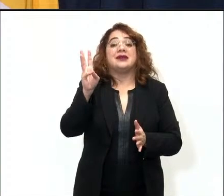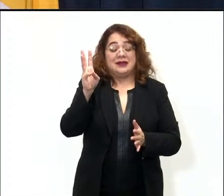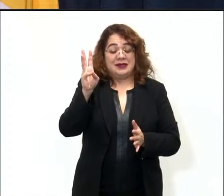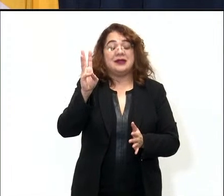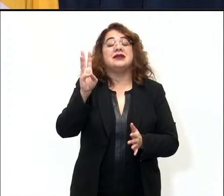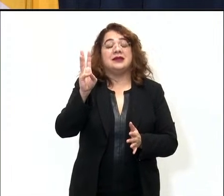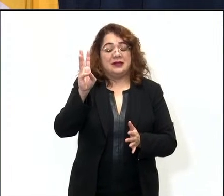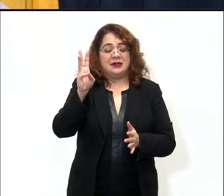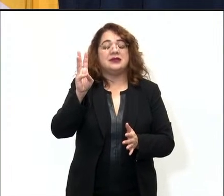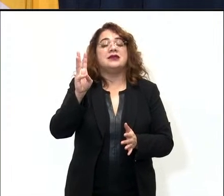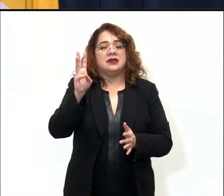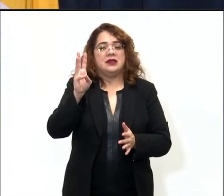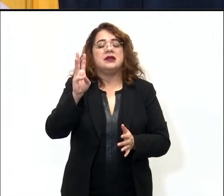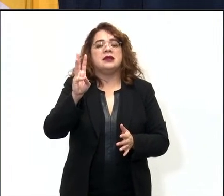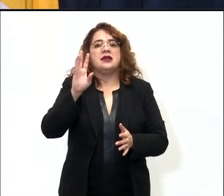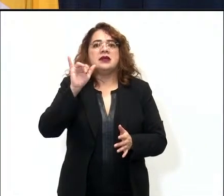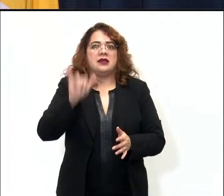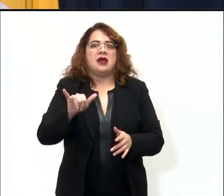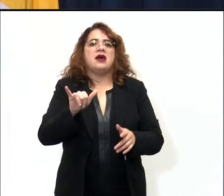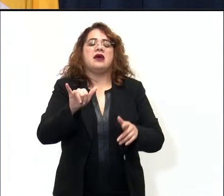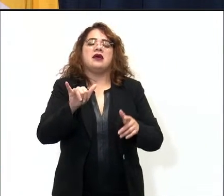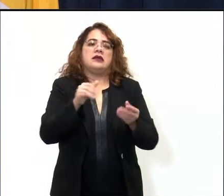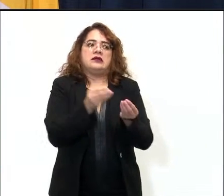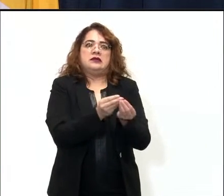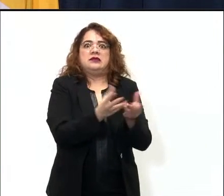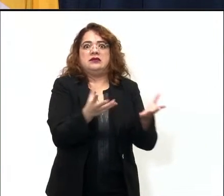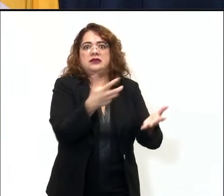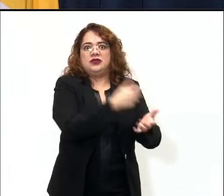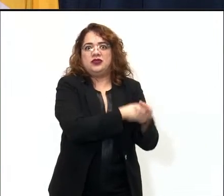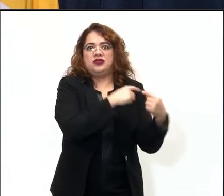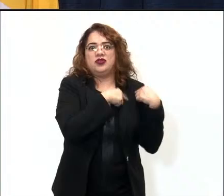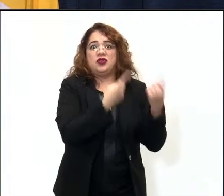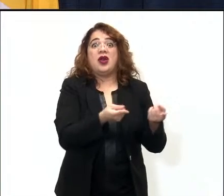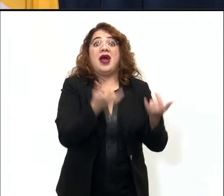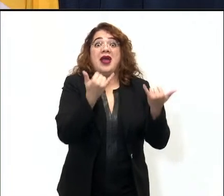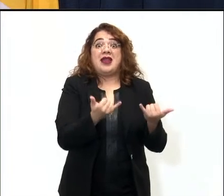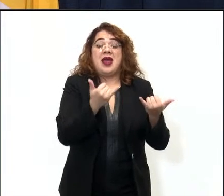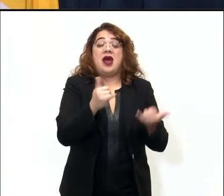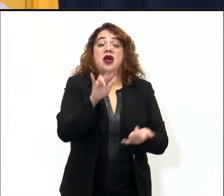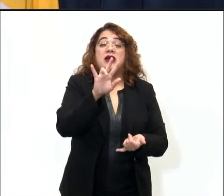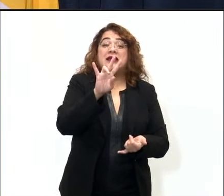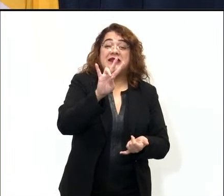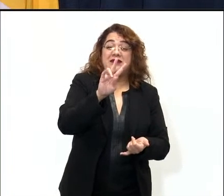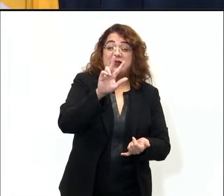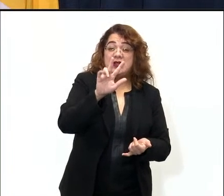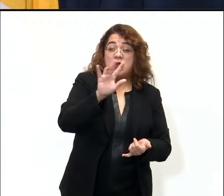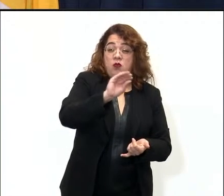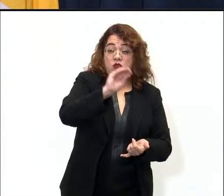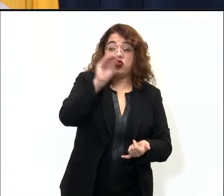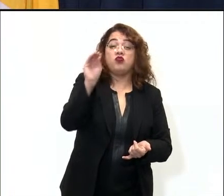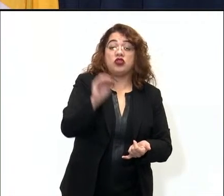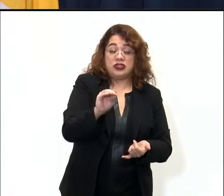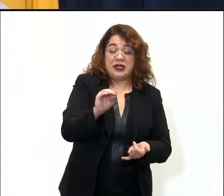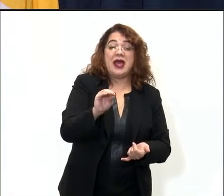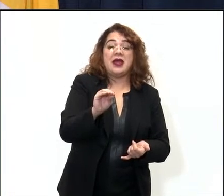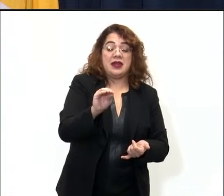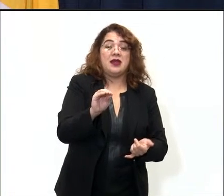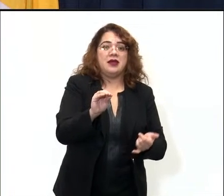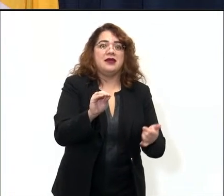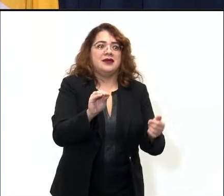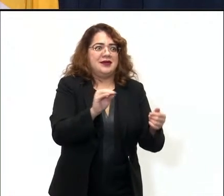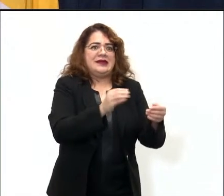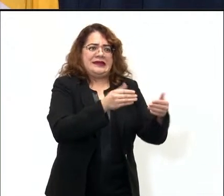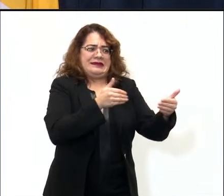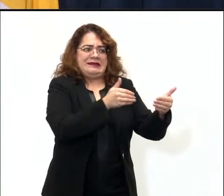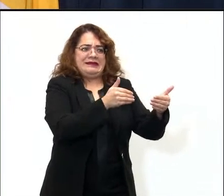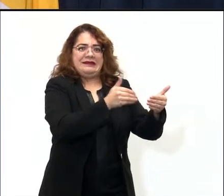y el 73% de los trabajadores de la salud de los hospitales, y estamos trabajando con otros